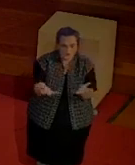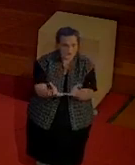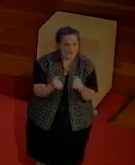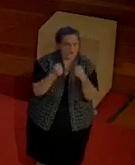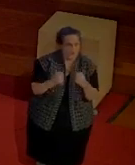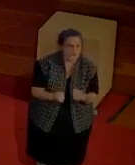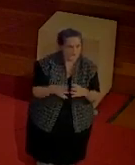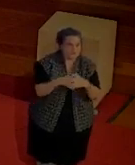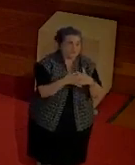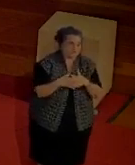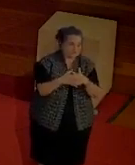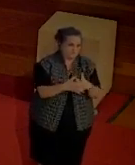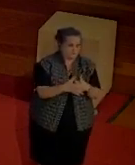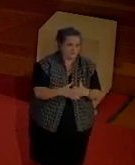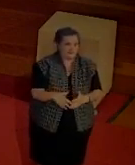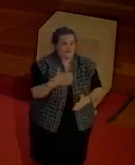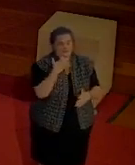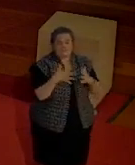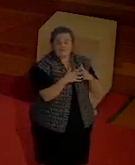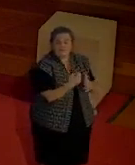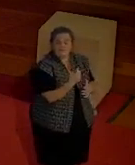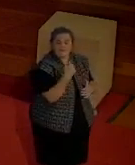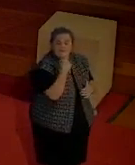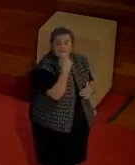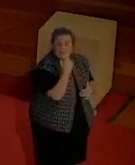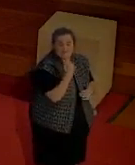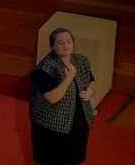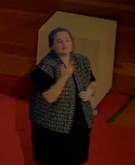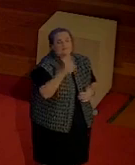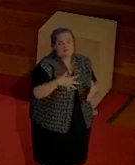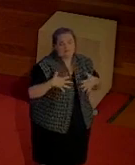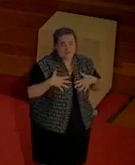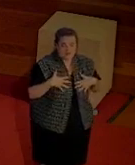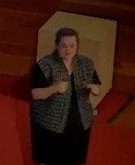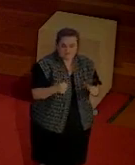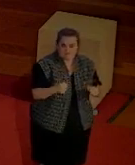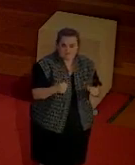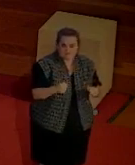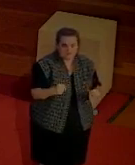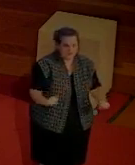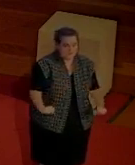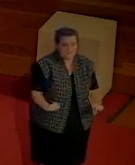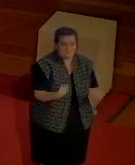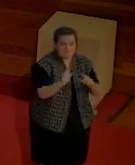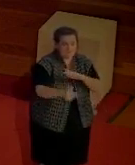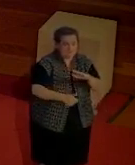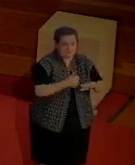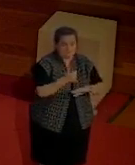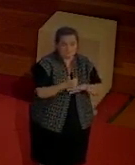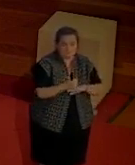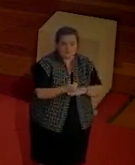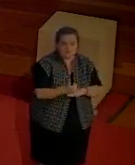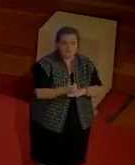Unidos y si le faltaba algo a Estados Unidos también es la principal potencia energética ya desde el momento en el que agosto de